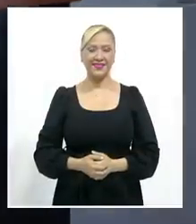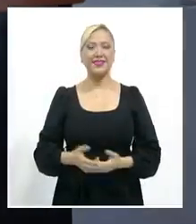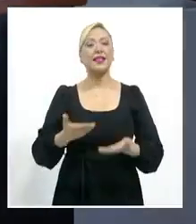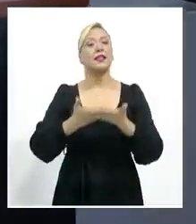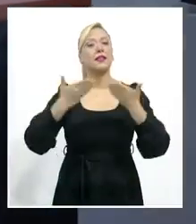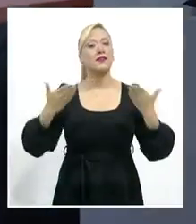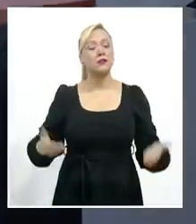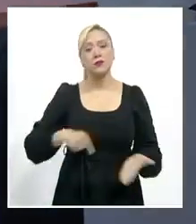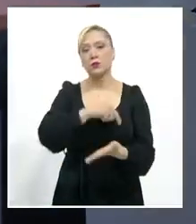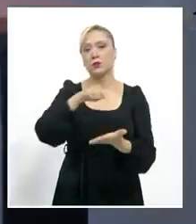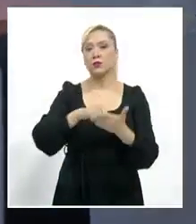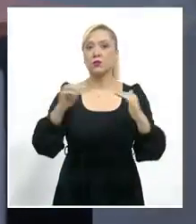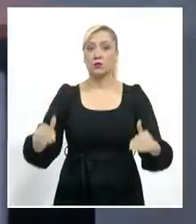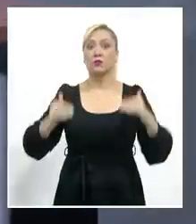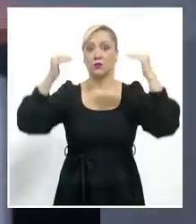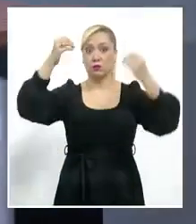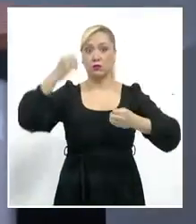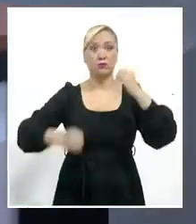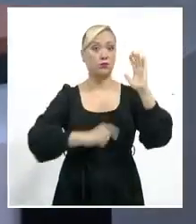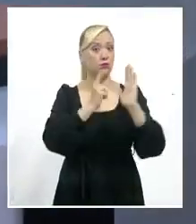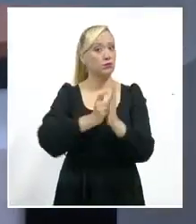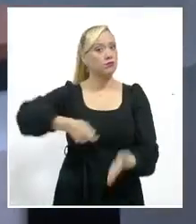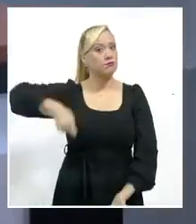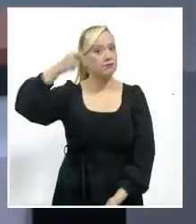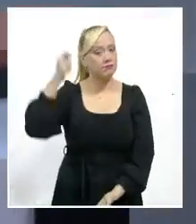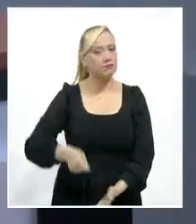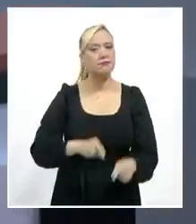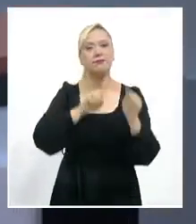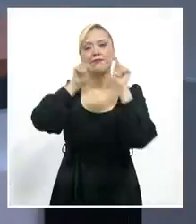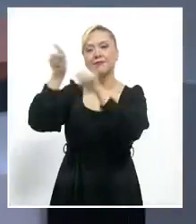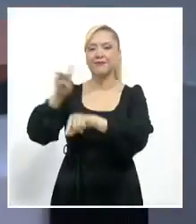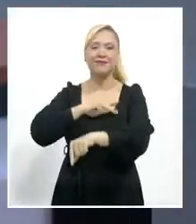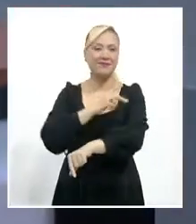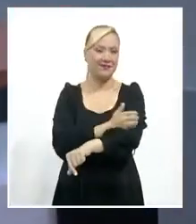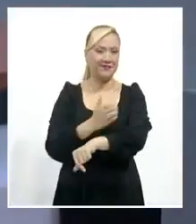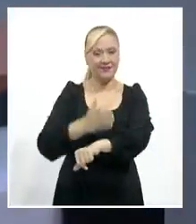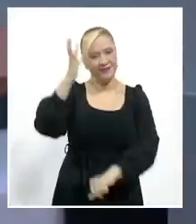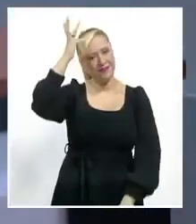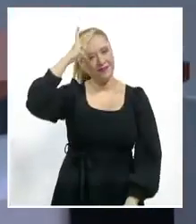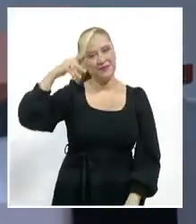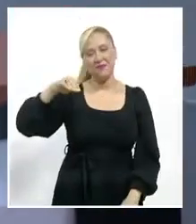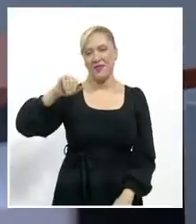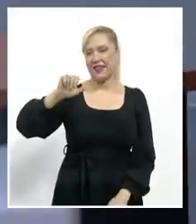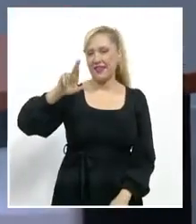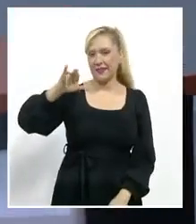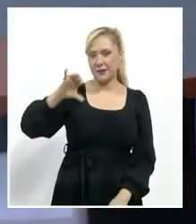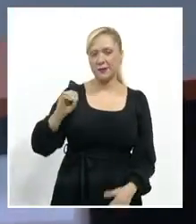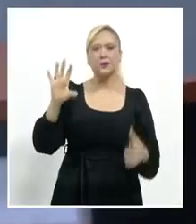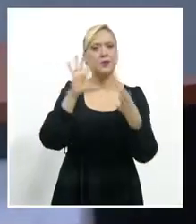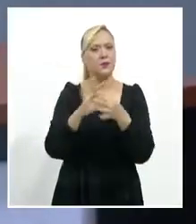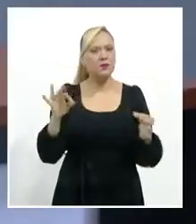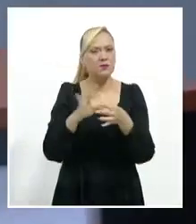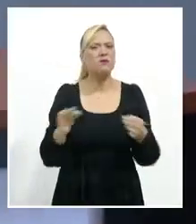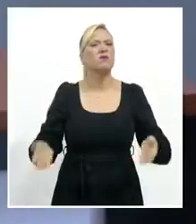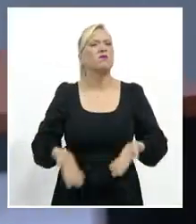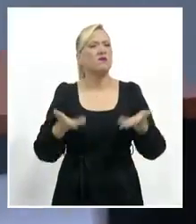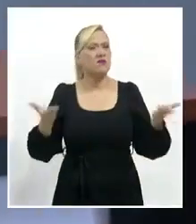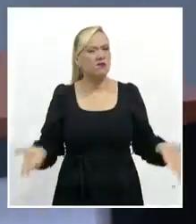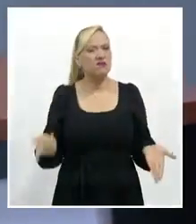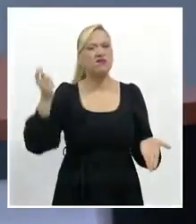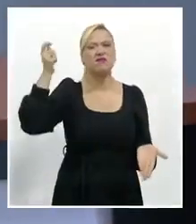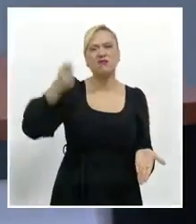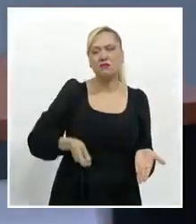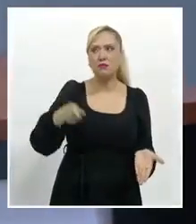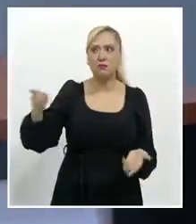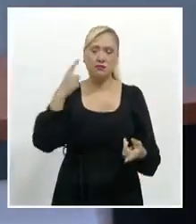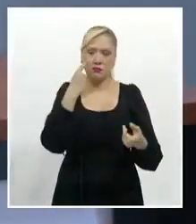Vamos al edificio sede de la Suprema Corte de Justicia de la Nación con mi compañero Mario López Peña, quien nos tiene los detalles de lo que resolvió